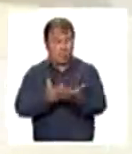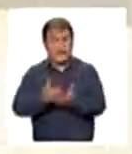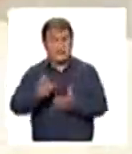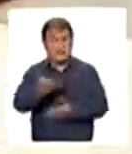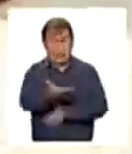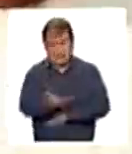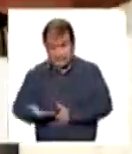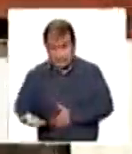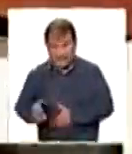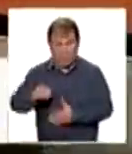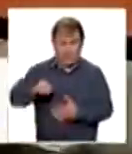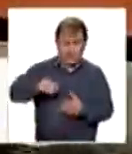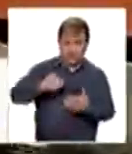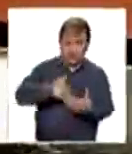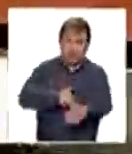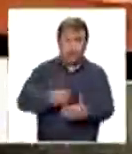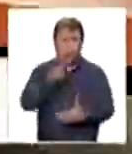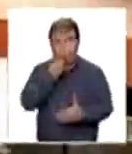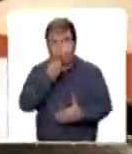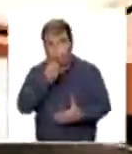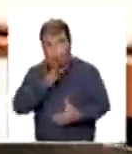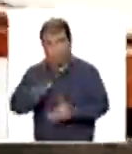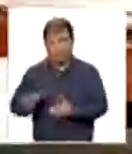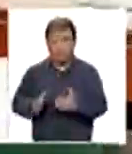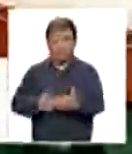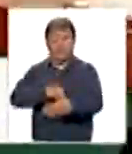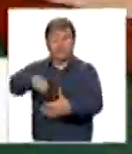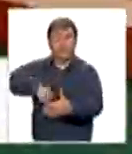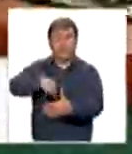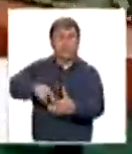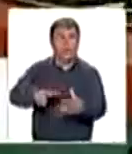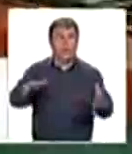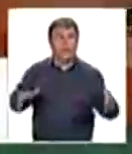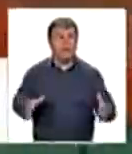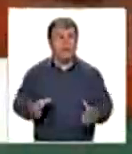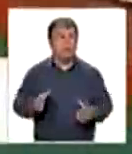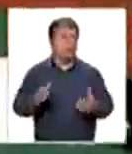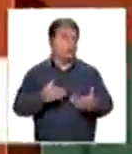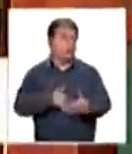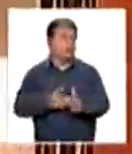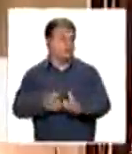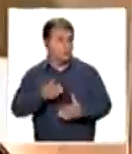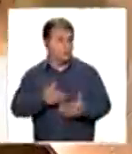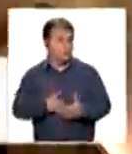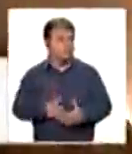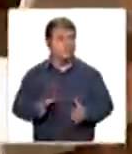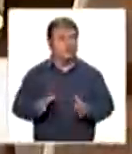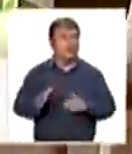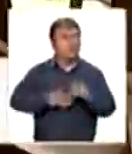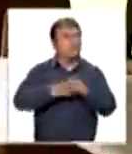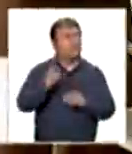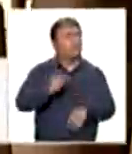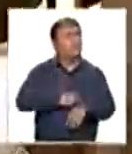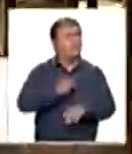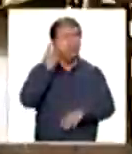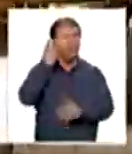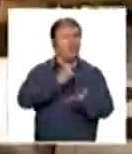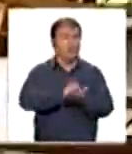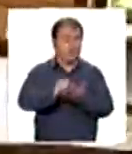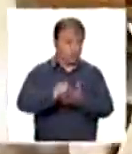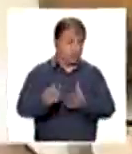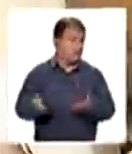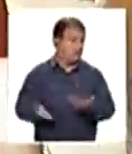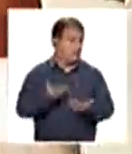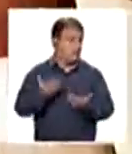una cocina amplia y un dormitorio con baño. Más aproximadamente el armado de una casa modular es de 2 meses, es muy